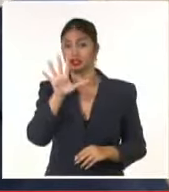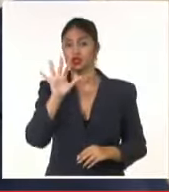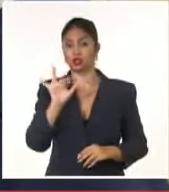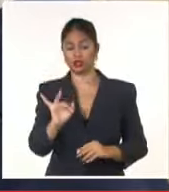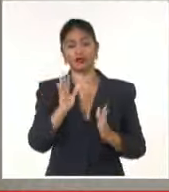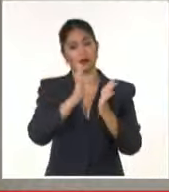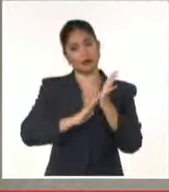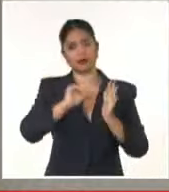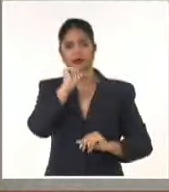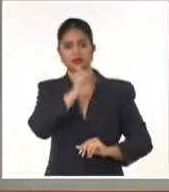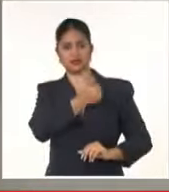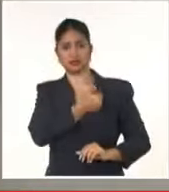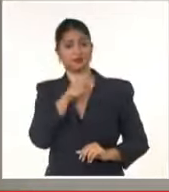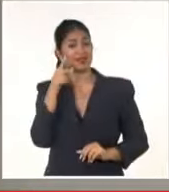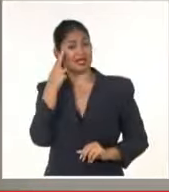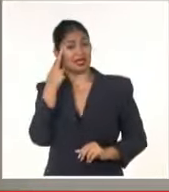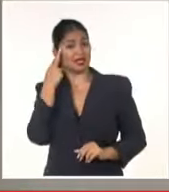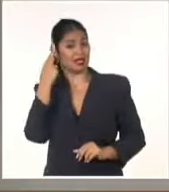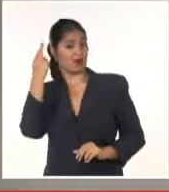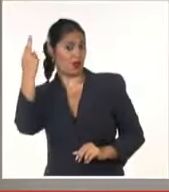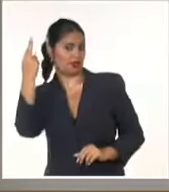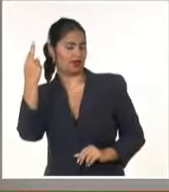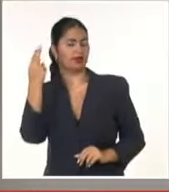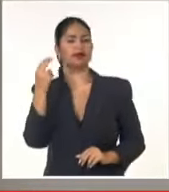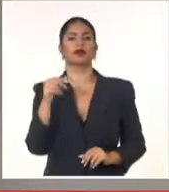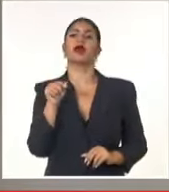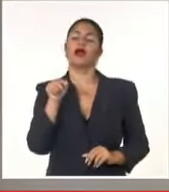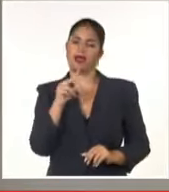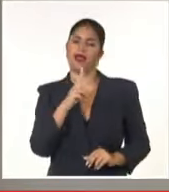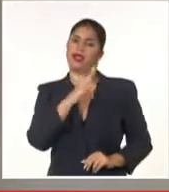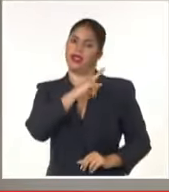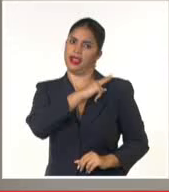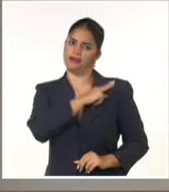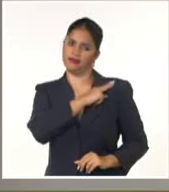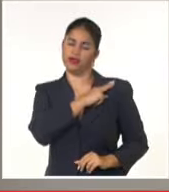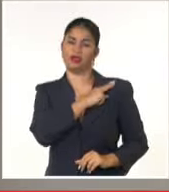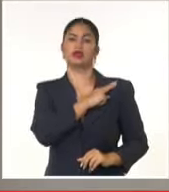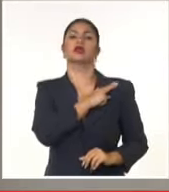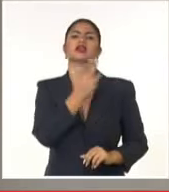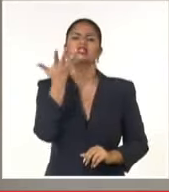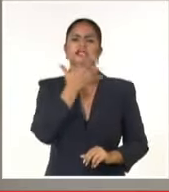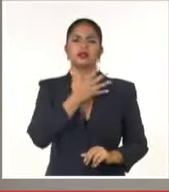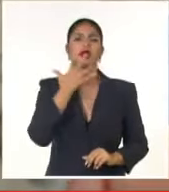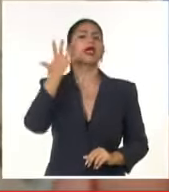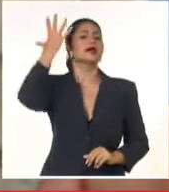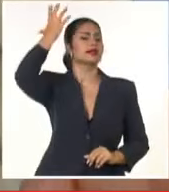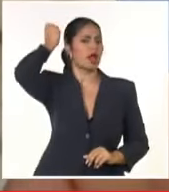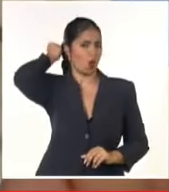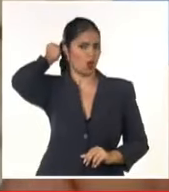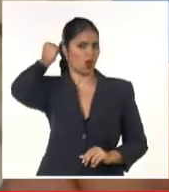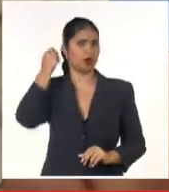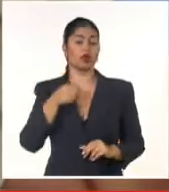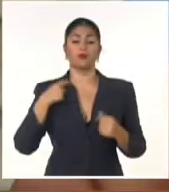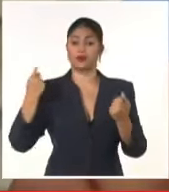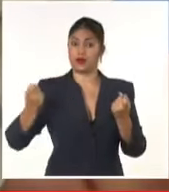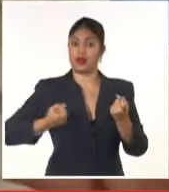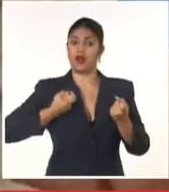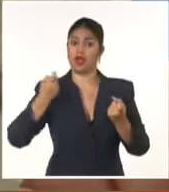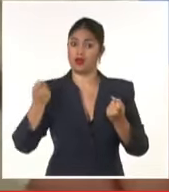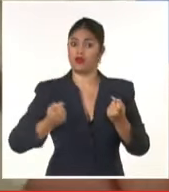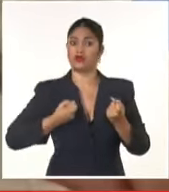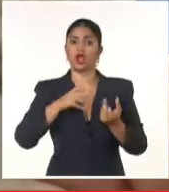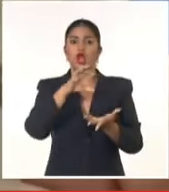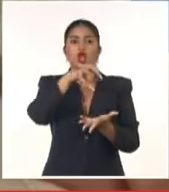recuerda, estuvo bajo las órdenes el entonces capitán Raúl Castro Ruz durante una incursión de la guerrilla al llano en la